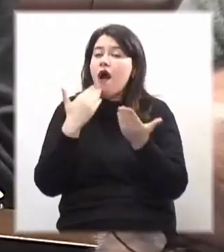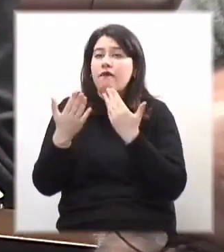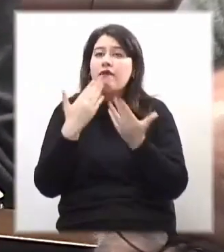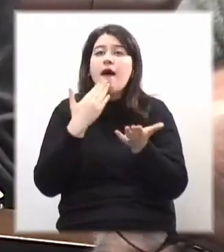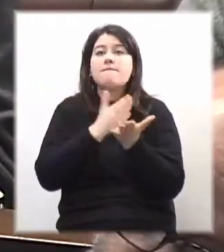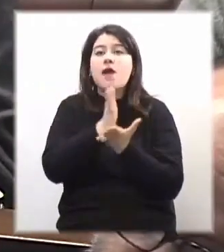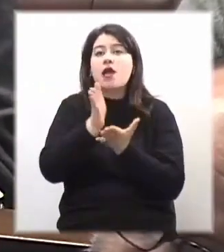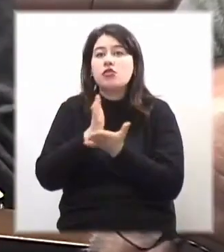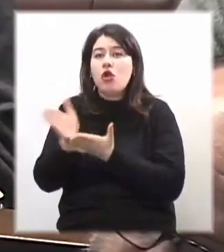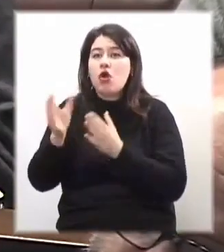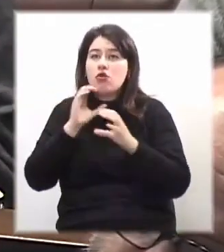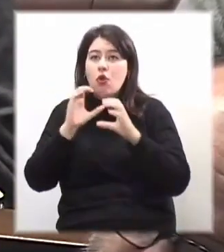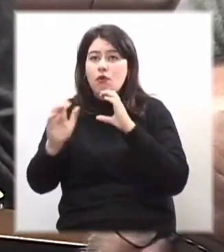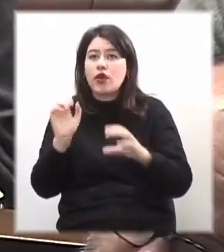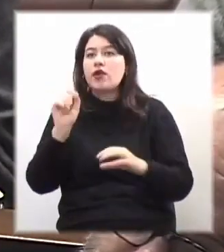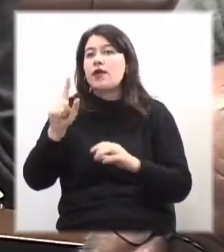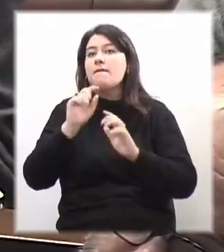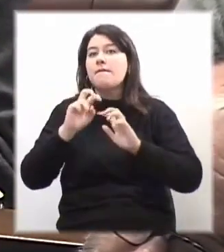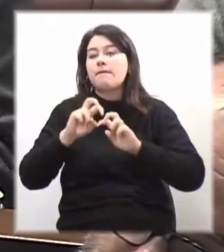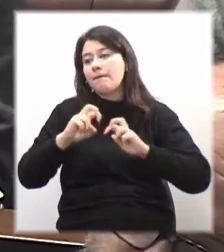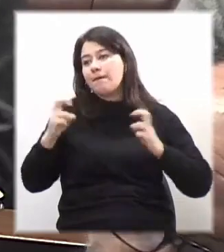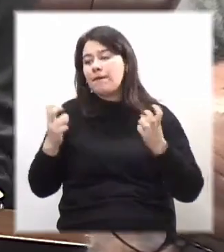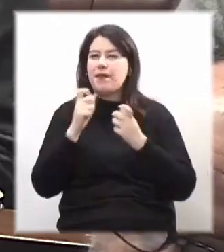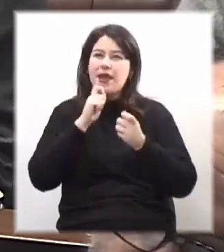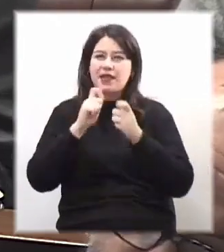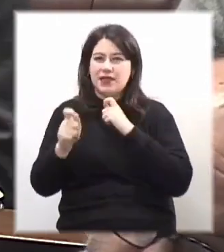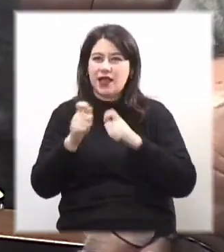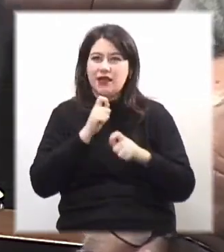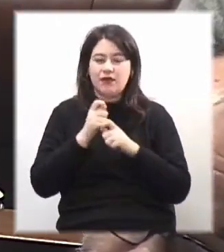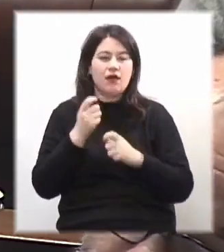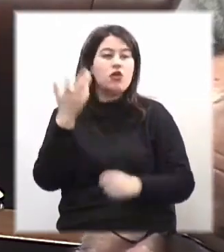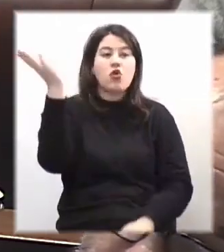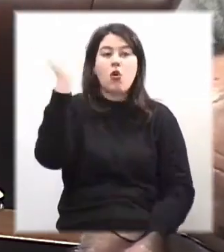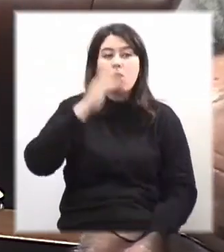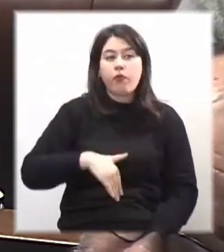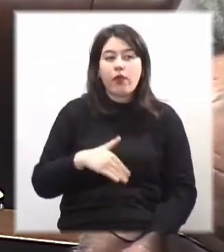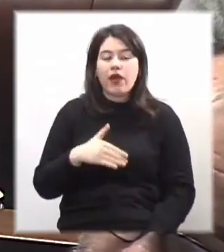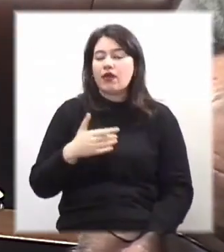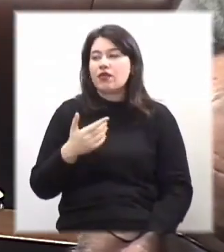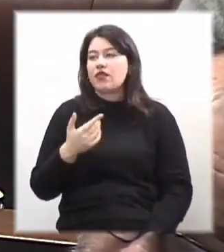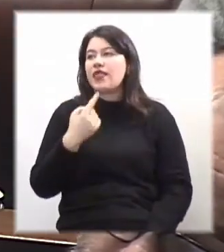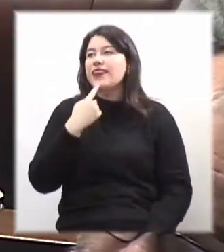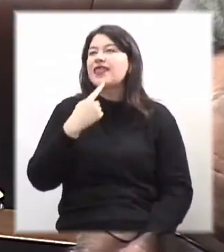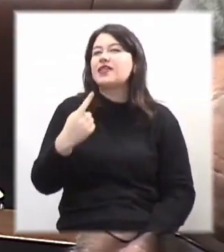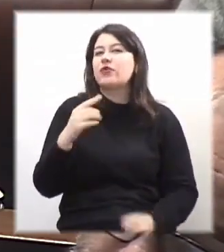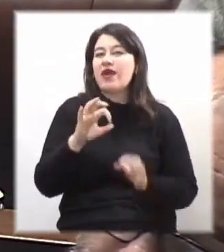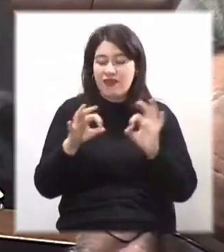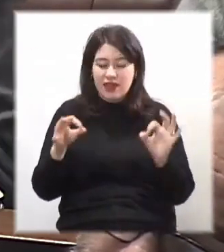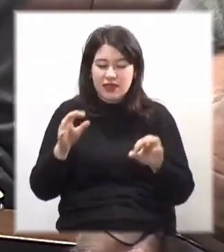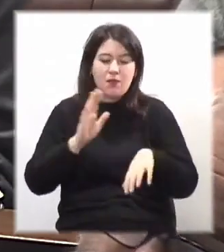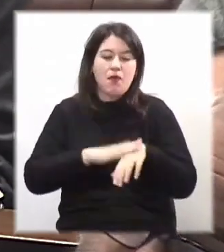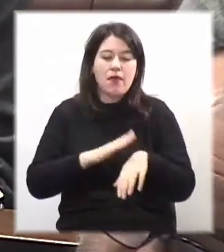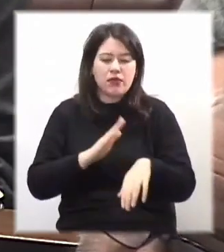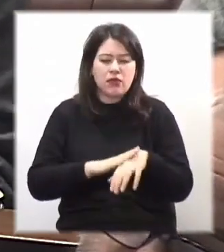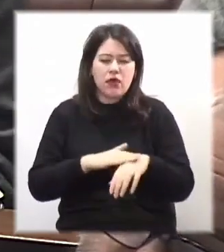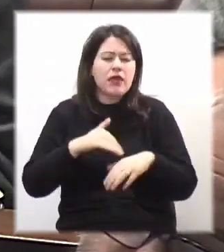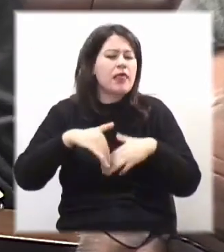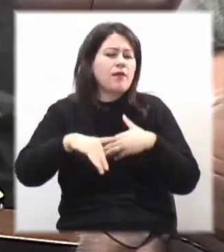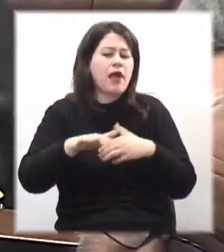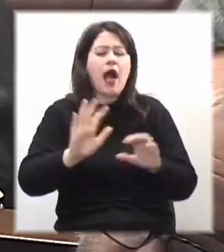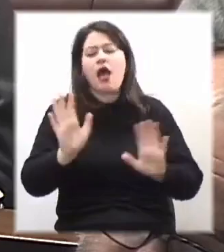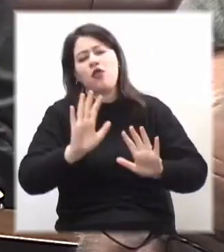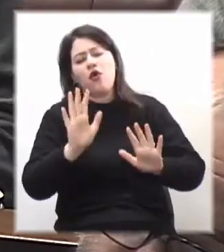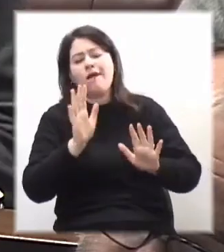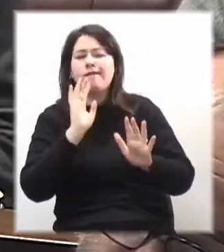de las conferencias que él convocó no se puede sostener algo en un momento y luego tratar de